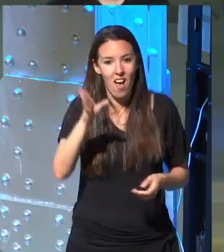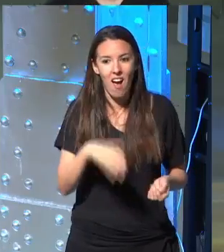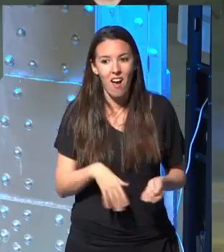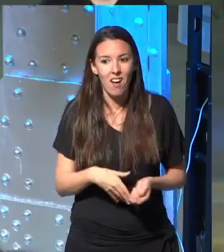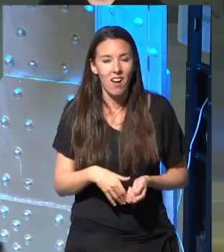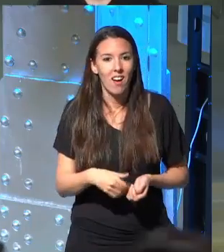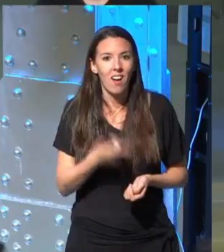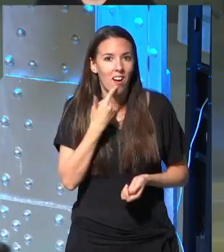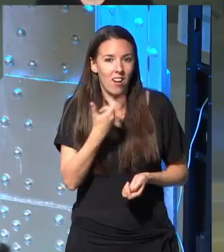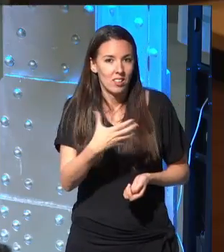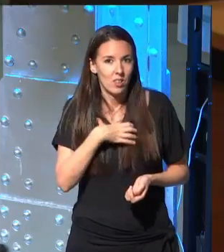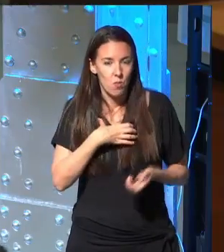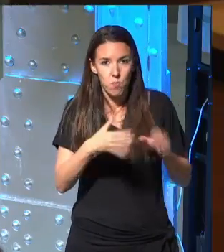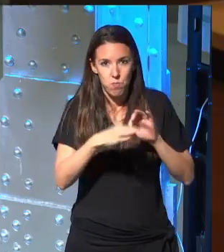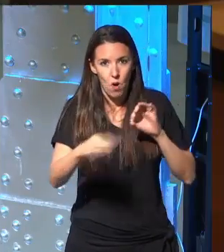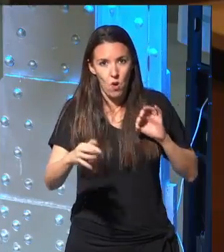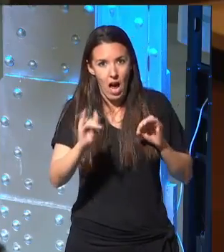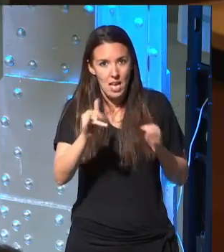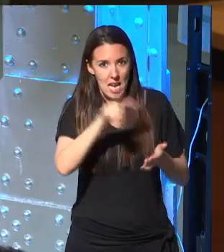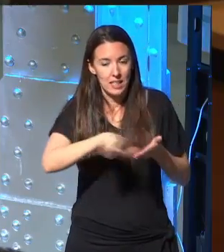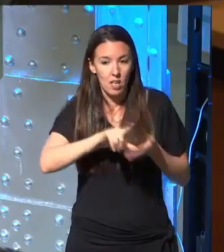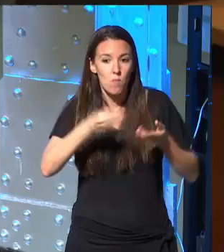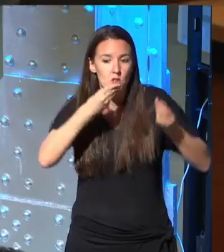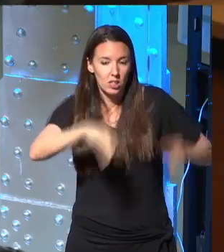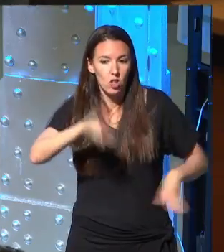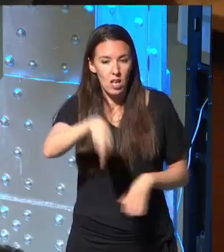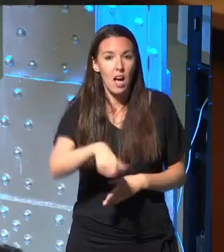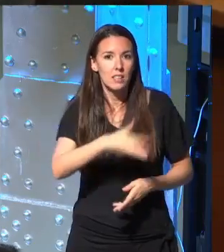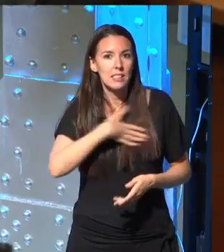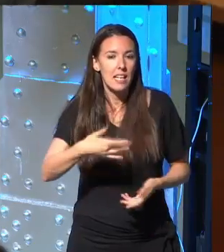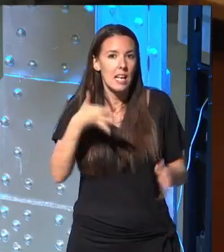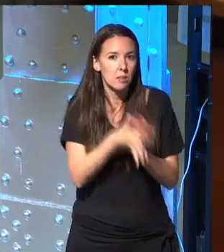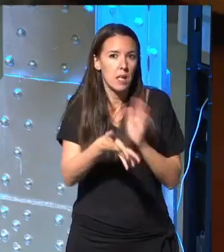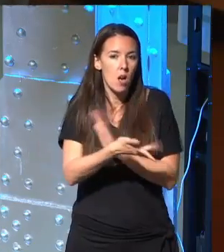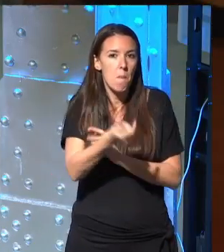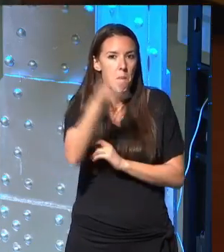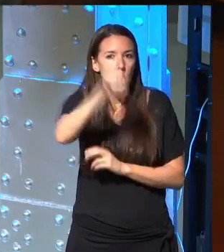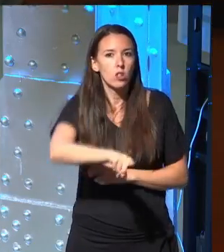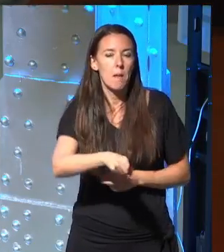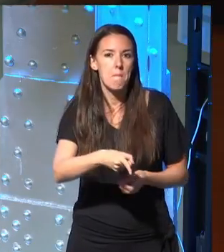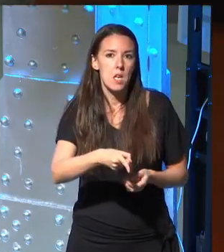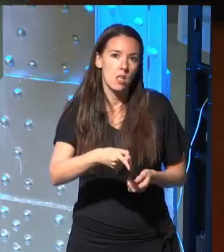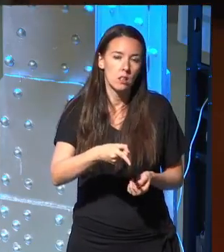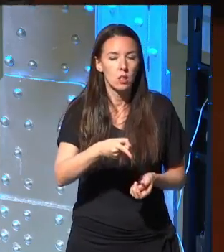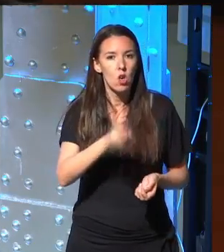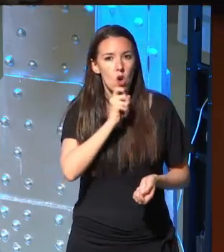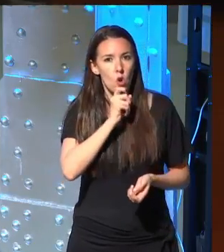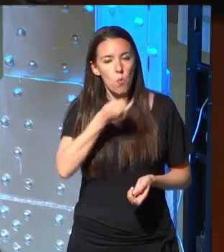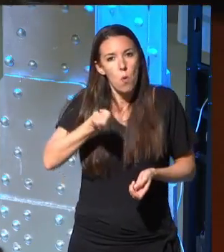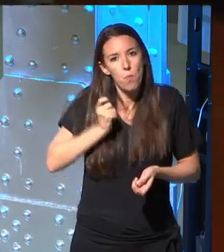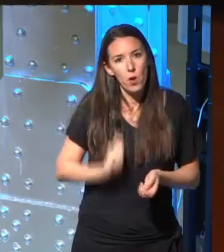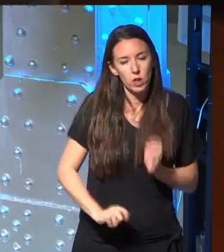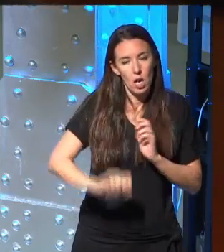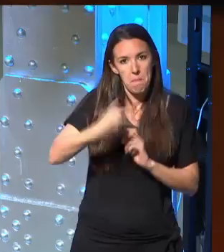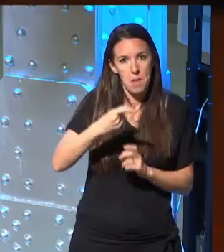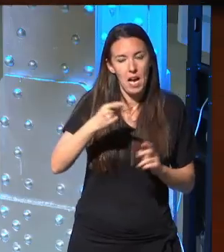también el hilo tiene un poco de tinte literario, porque es una historia. Sí, y quería que comentarais un poco también el movimiento más profesional